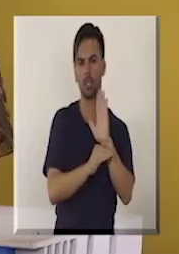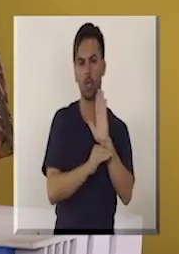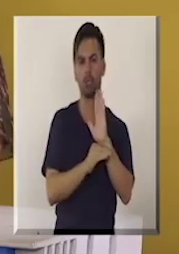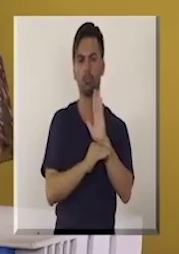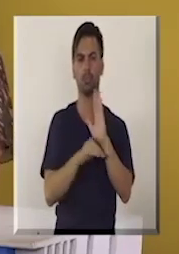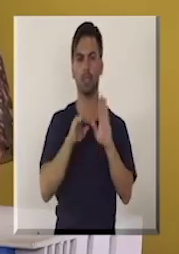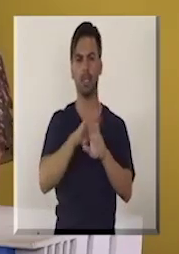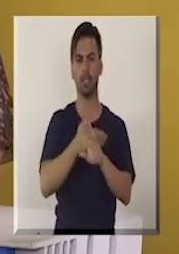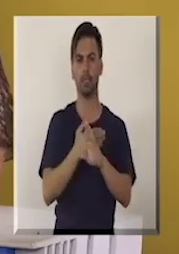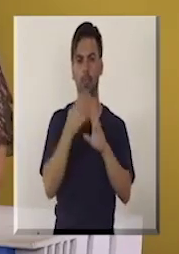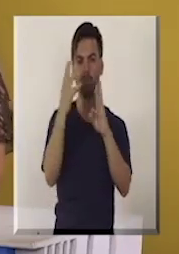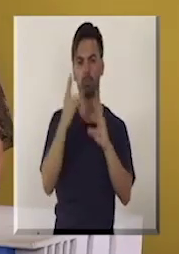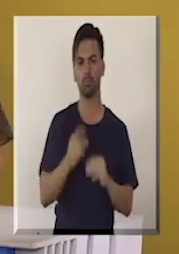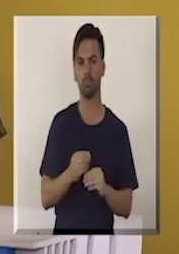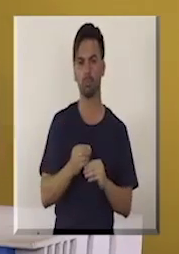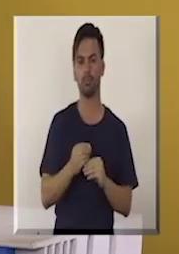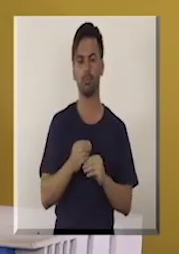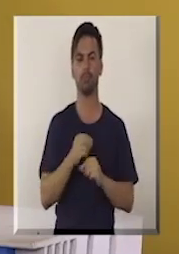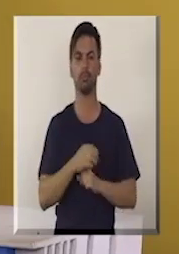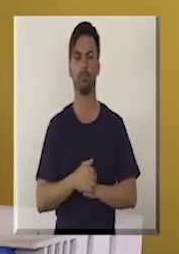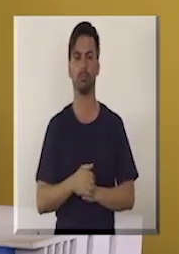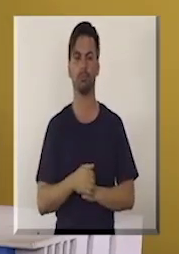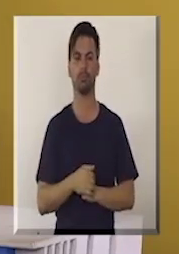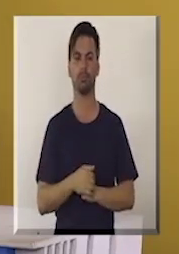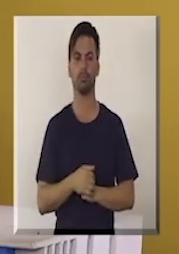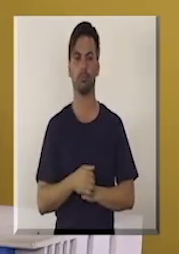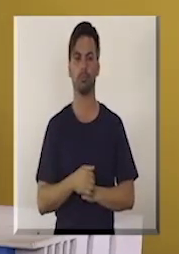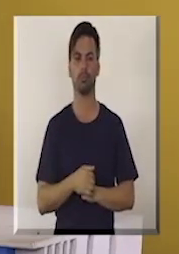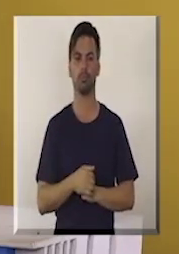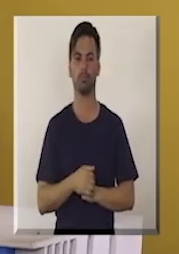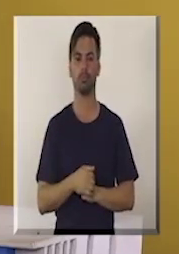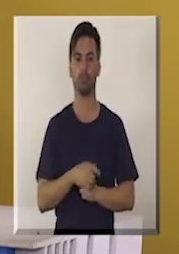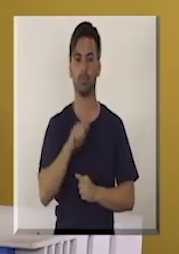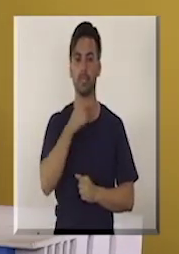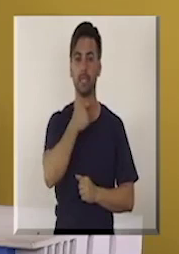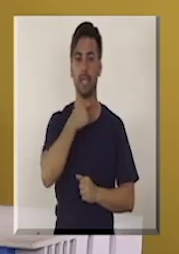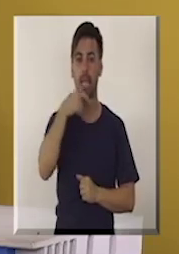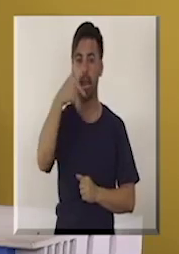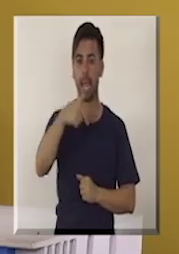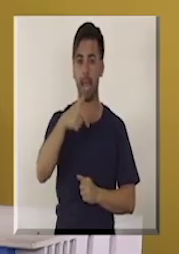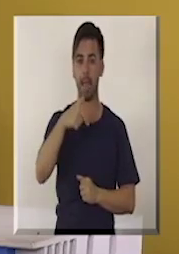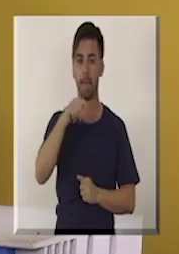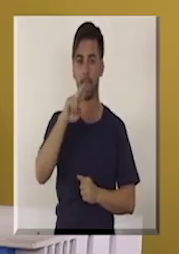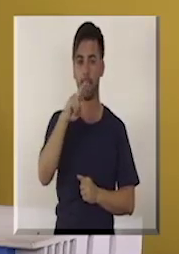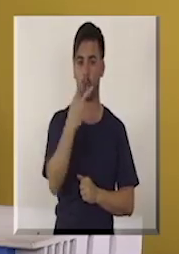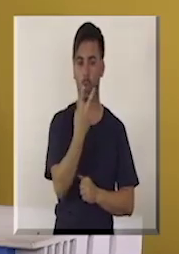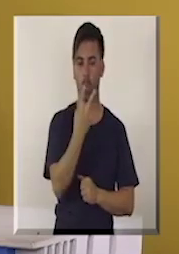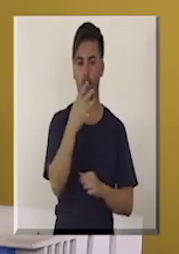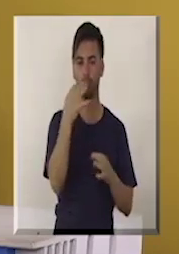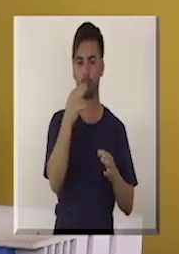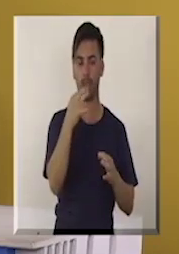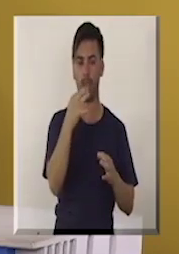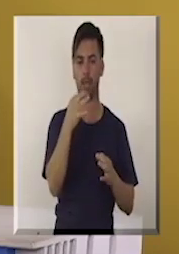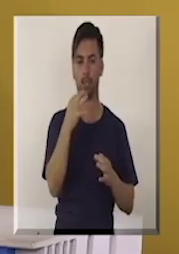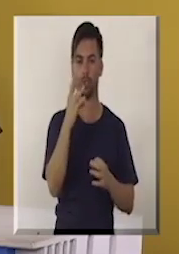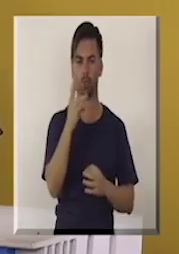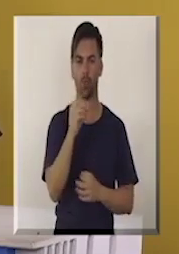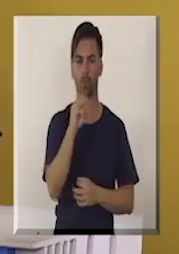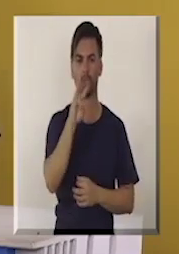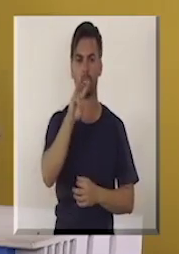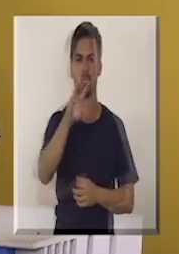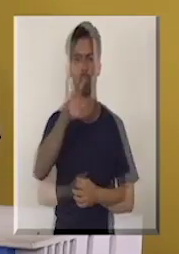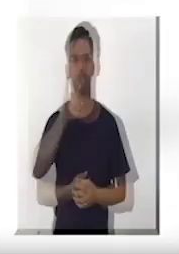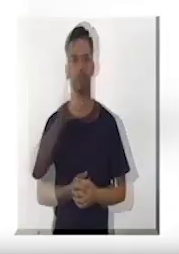valor numérico. Vamos a ver en el ejemplo 2 de la página 396 cómo